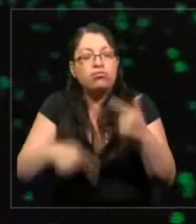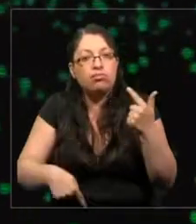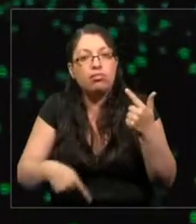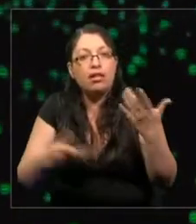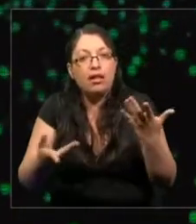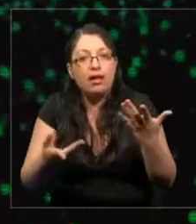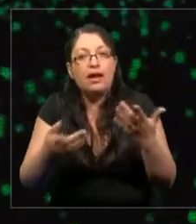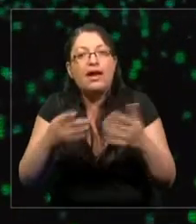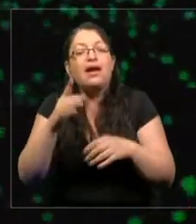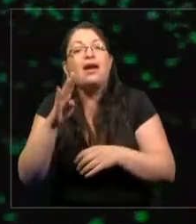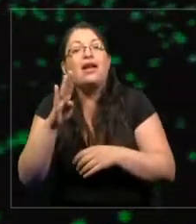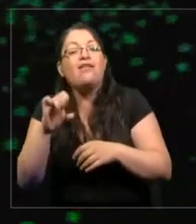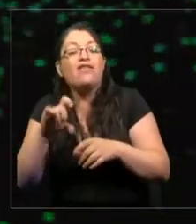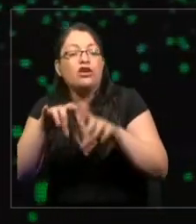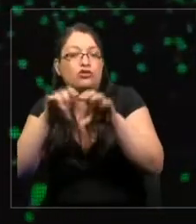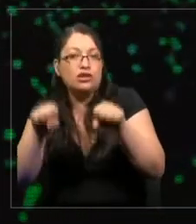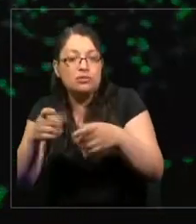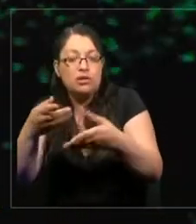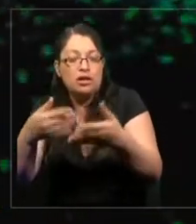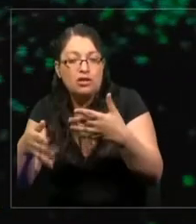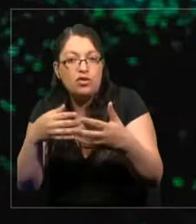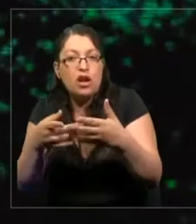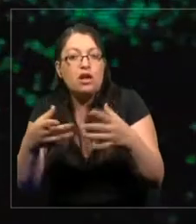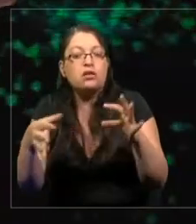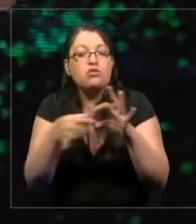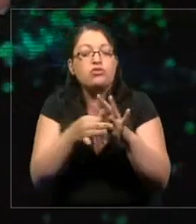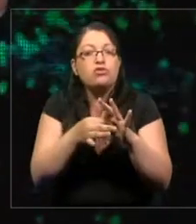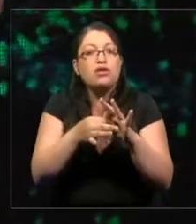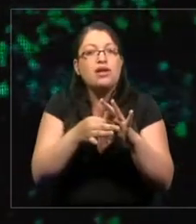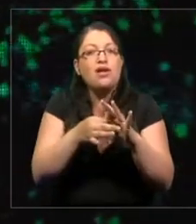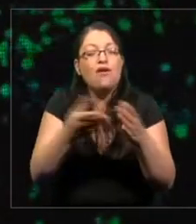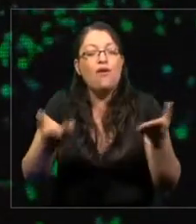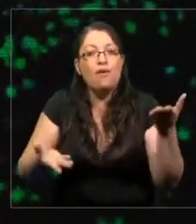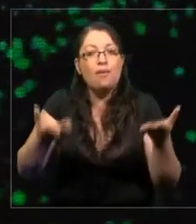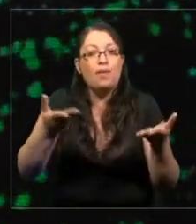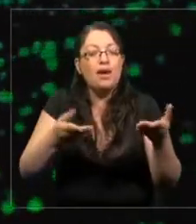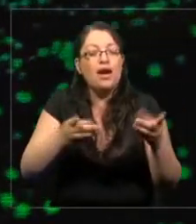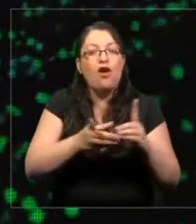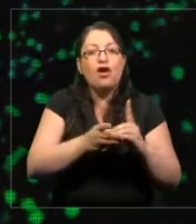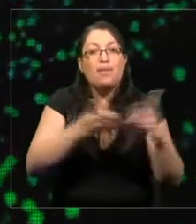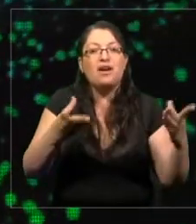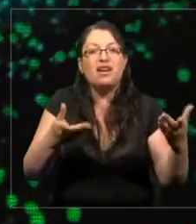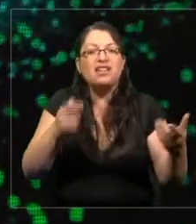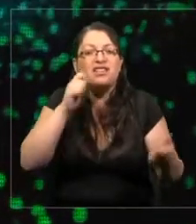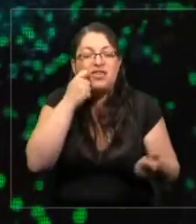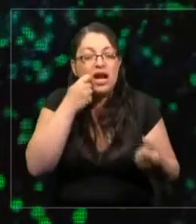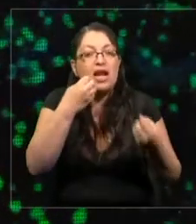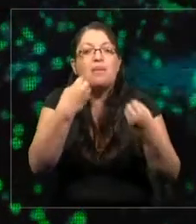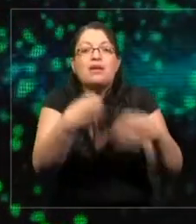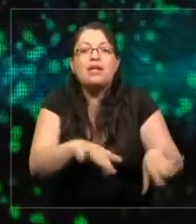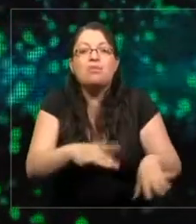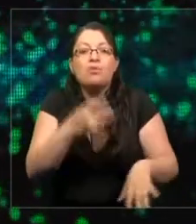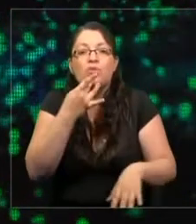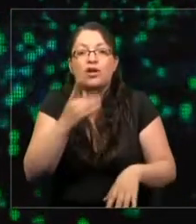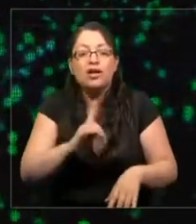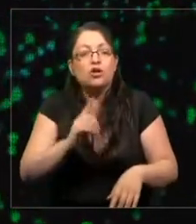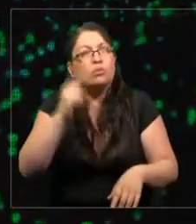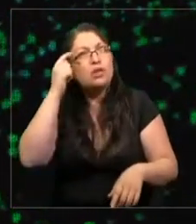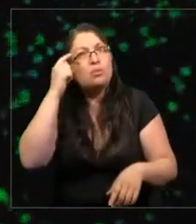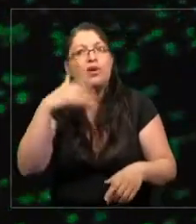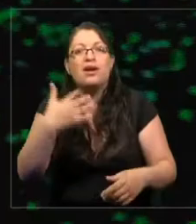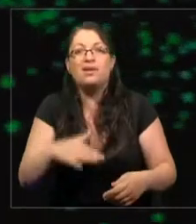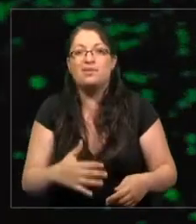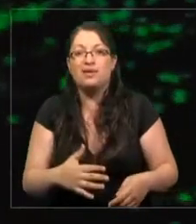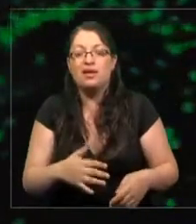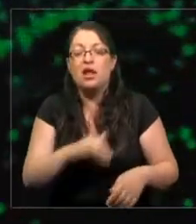se acopla al mismo tiempo a la paradoja de la democracia que la perdemos porque no la valoramos y que la